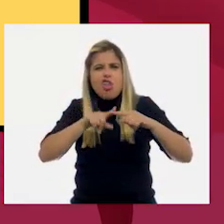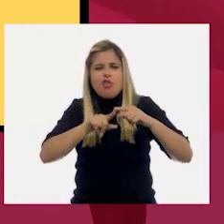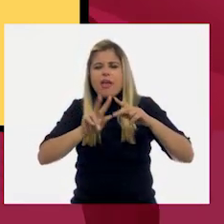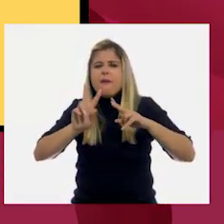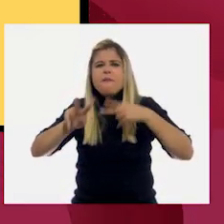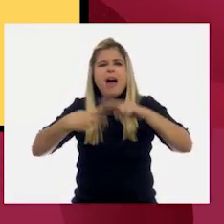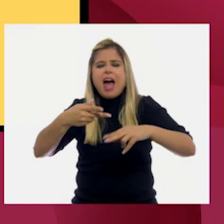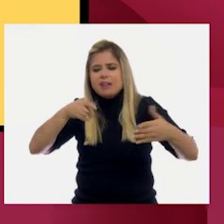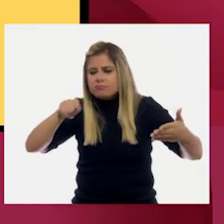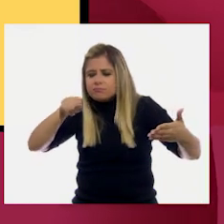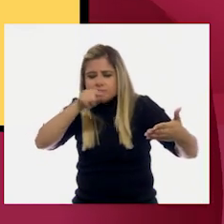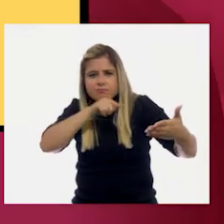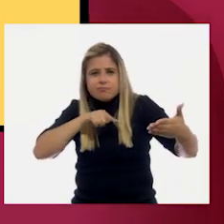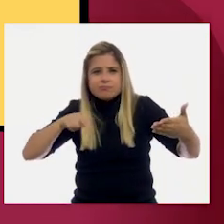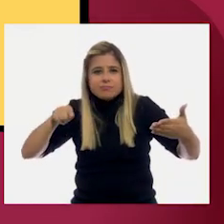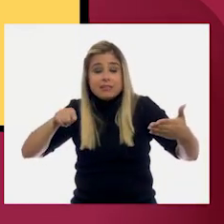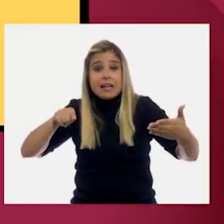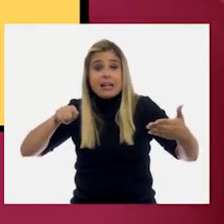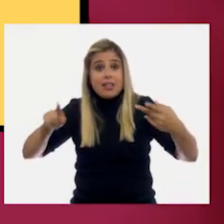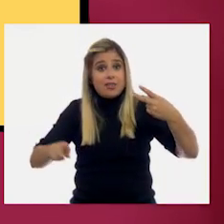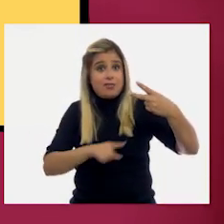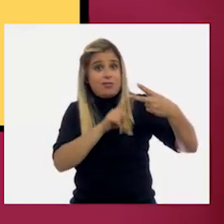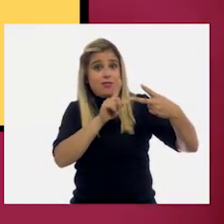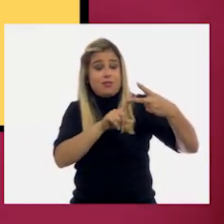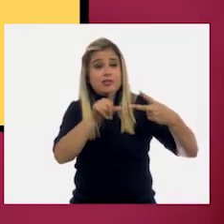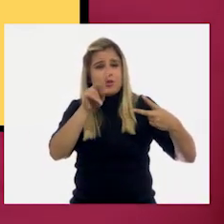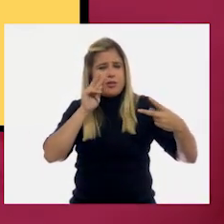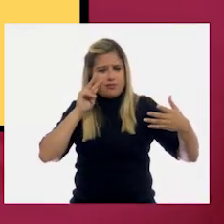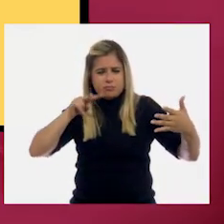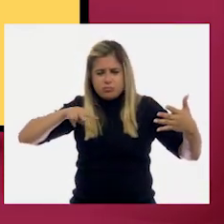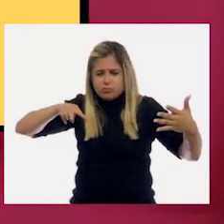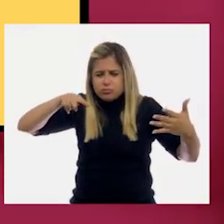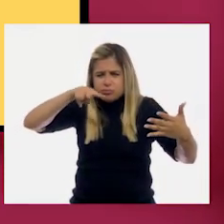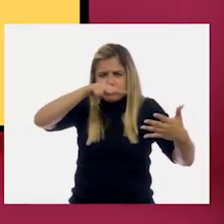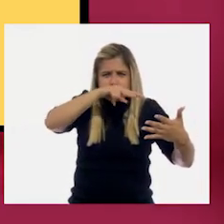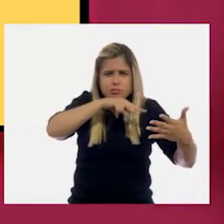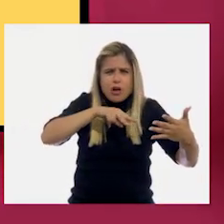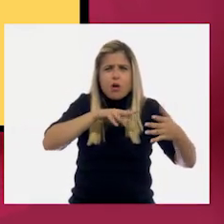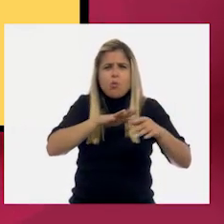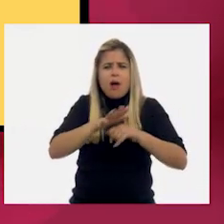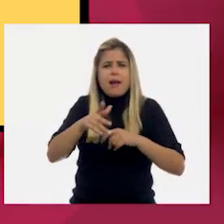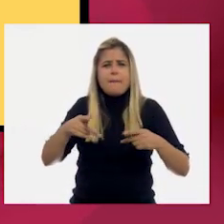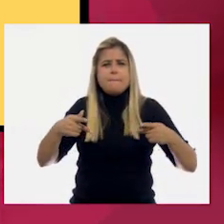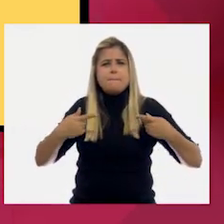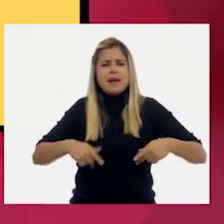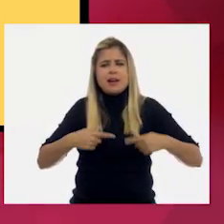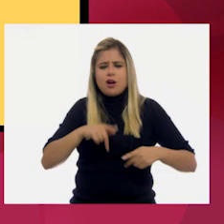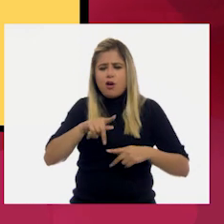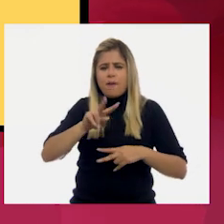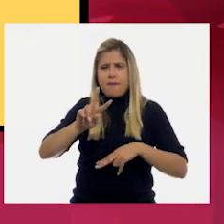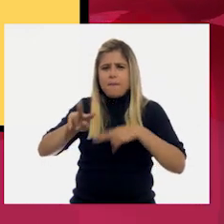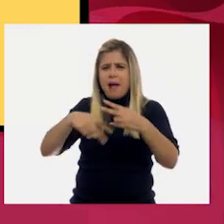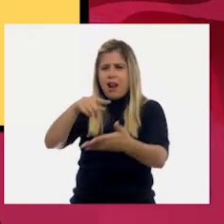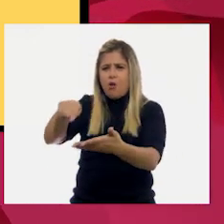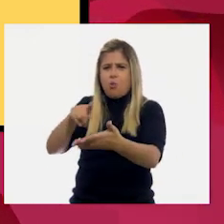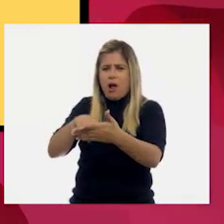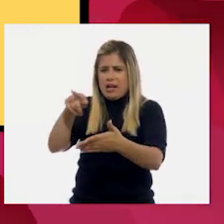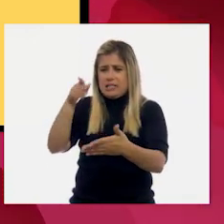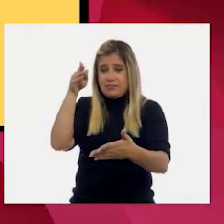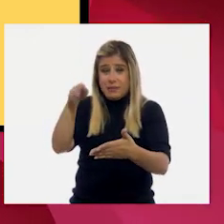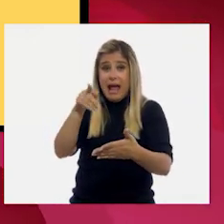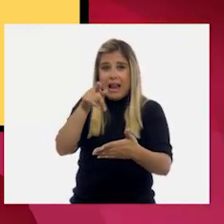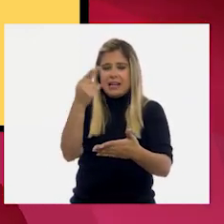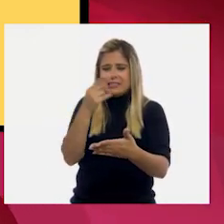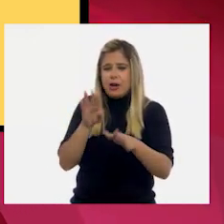El punto número 2 es ubicar en un punto del croquis a la persona que se dirige al lugar fijado. Y